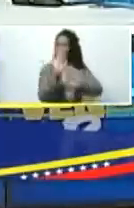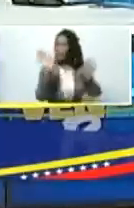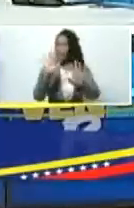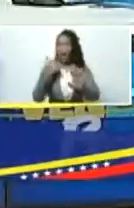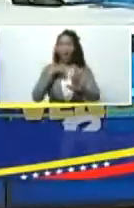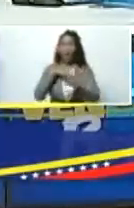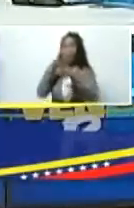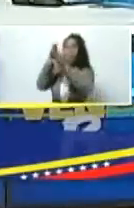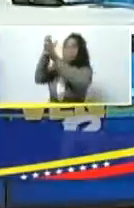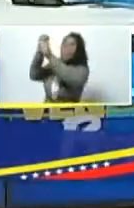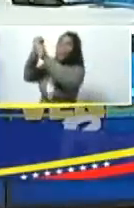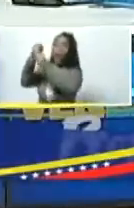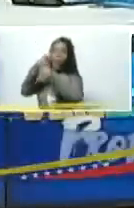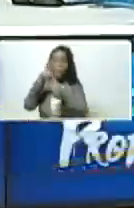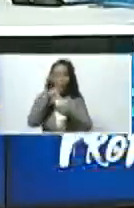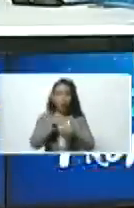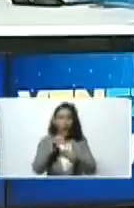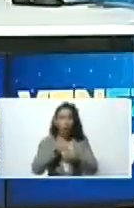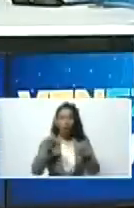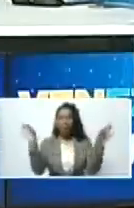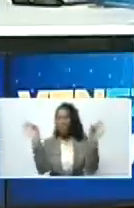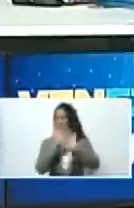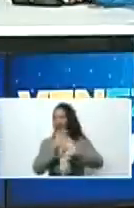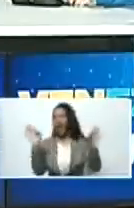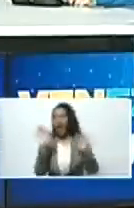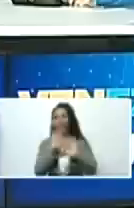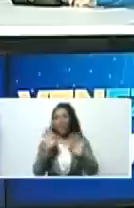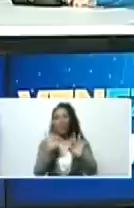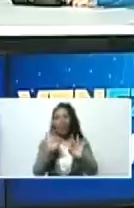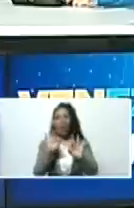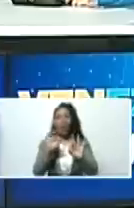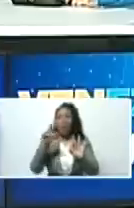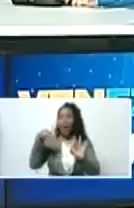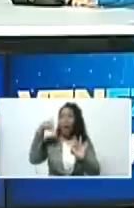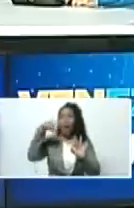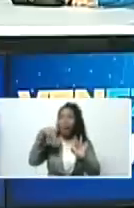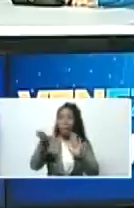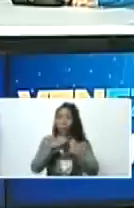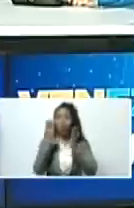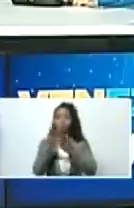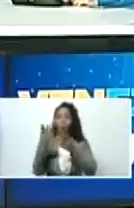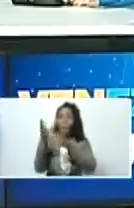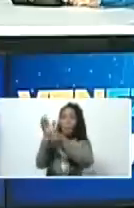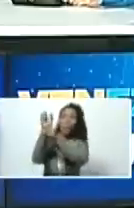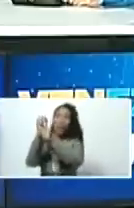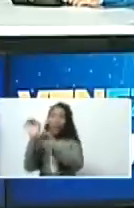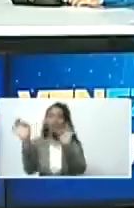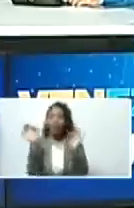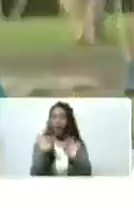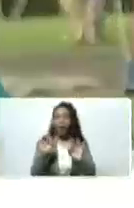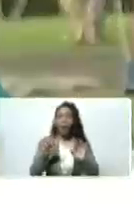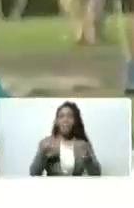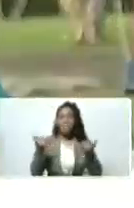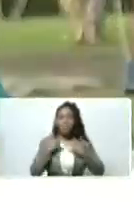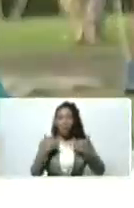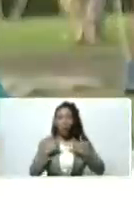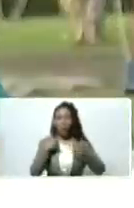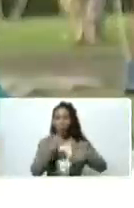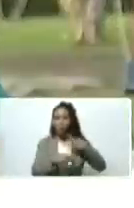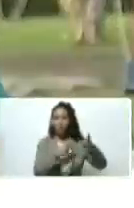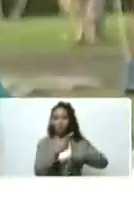dependiendo del petróleo ni de nada ni de nadie en este mundo produciremos nuestro alimento